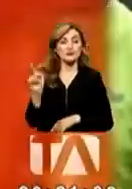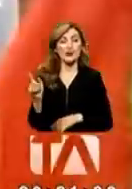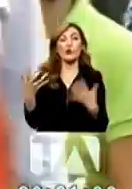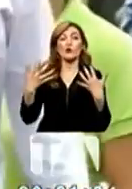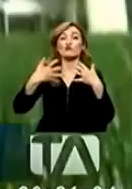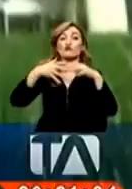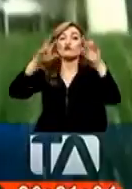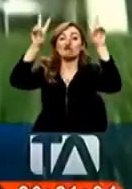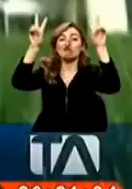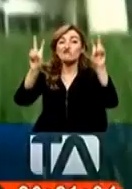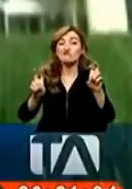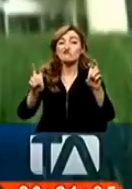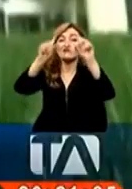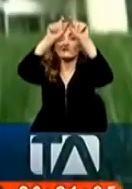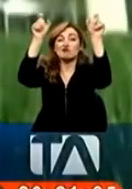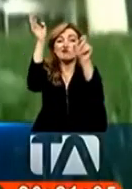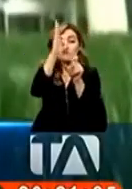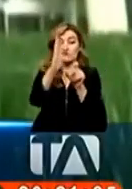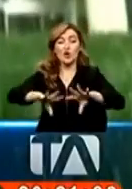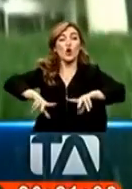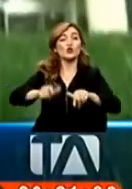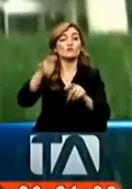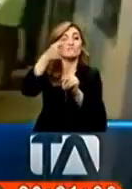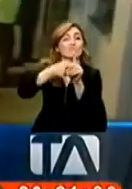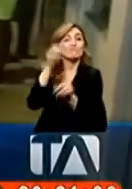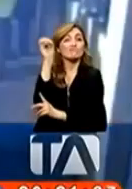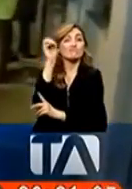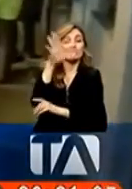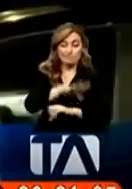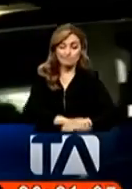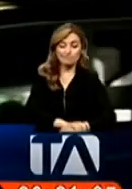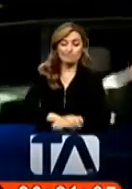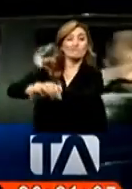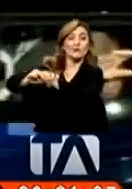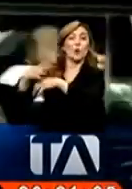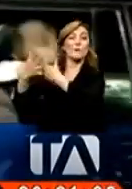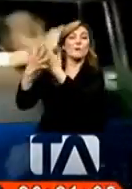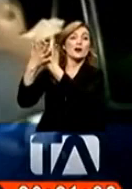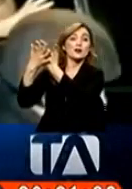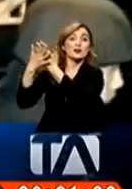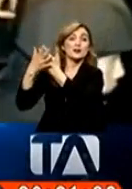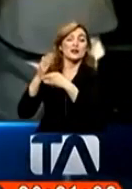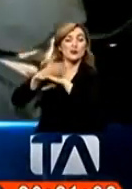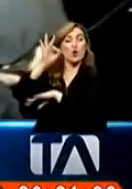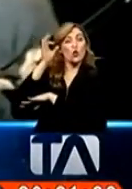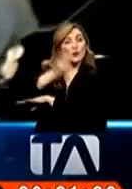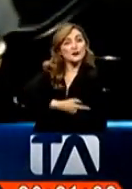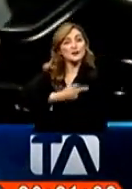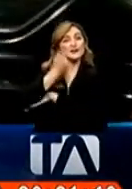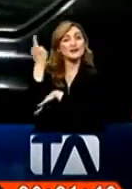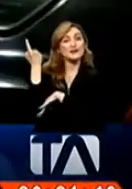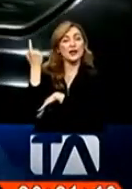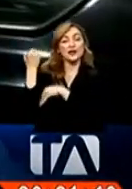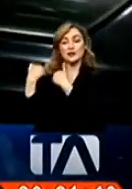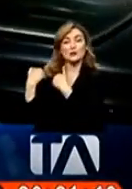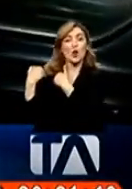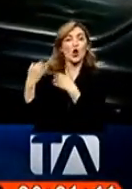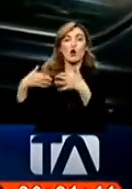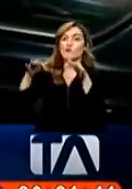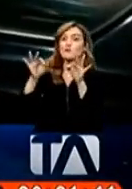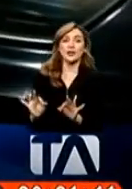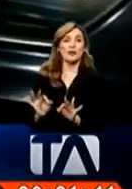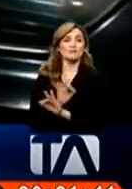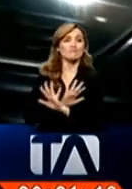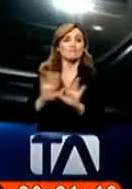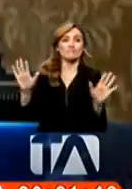vinculado con el caso de corrupción de Odebrecht. En octubre fue detenido y llevado a prisión. Y 90 días después, su cargo quedó